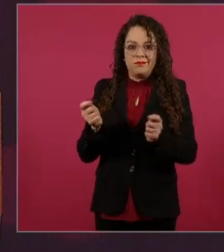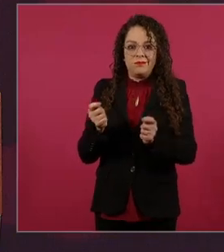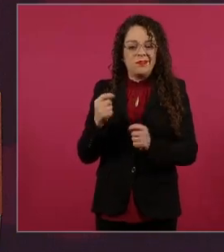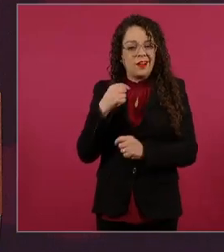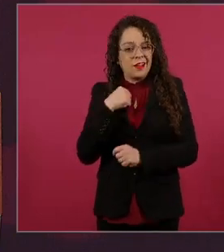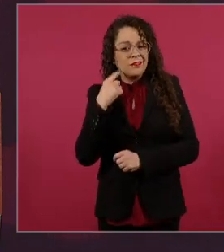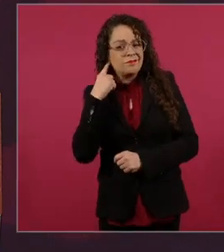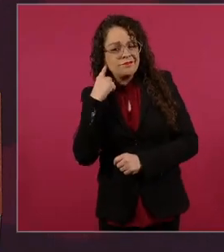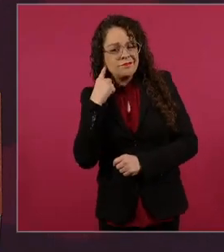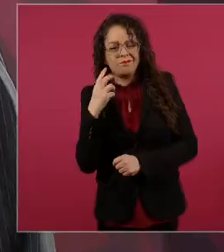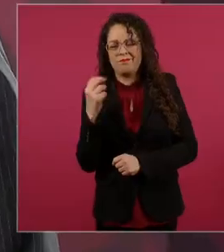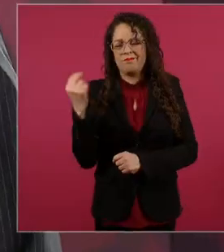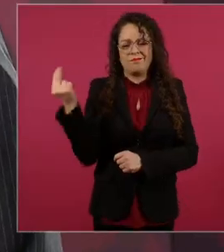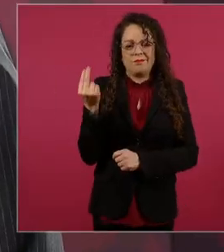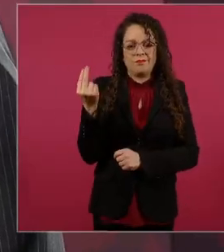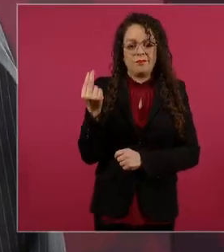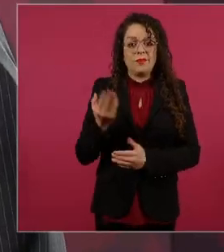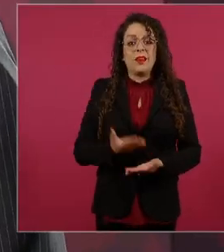Pero ahora Menos